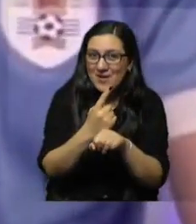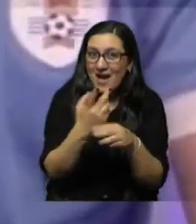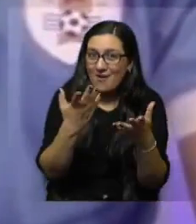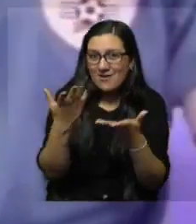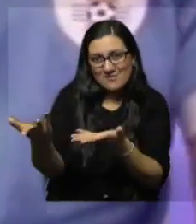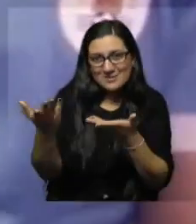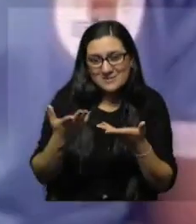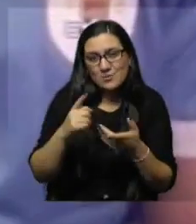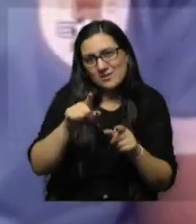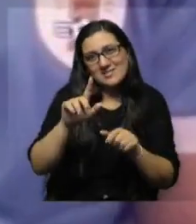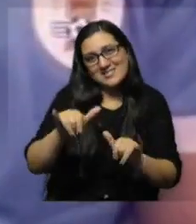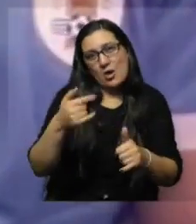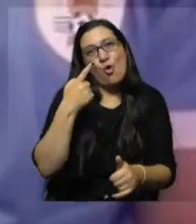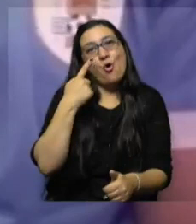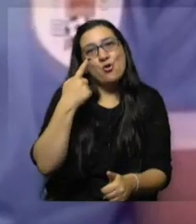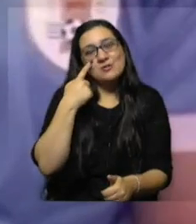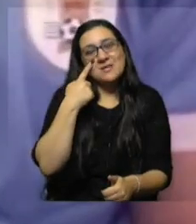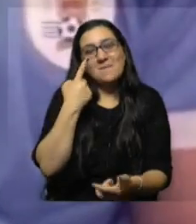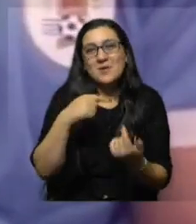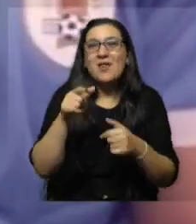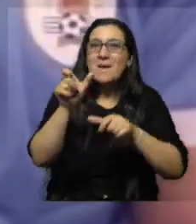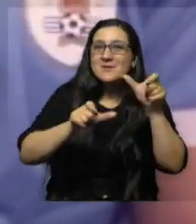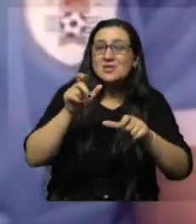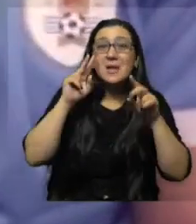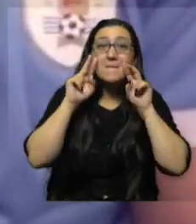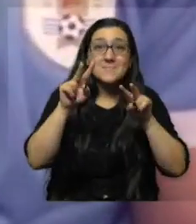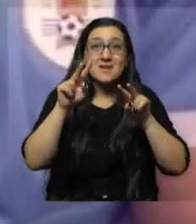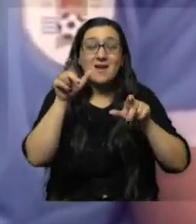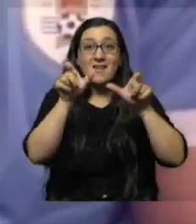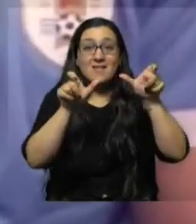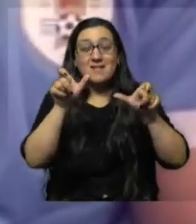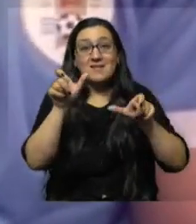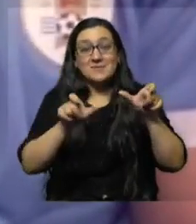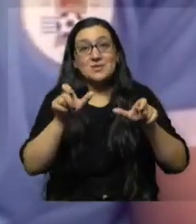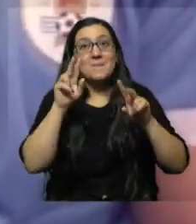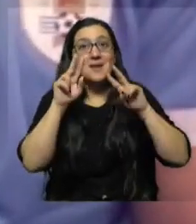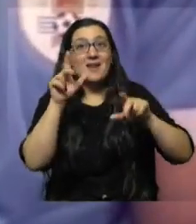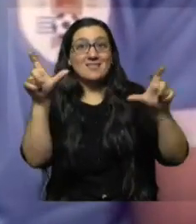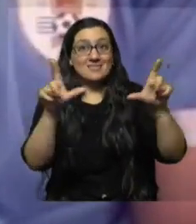ya la conocen de memoria, pero vamos a invitar a los televidentes a ver el video de la canción y seguimos charlando con ustedes. ¿Les parece?